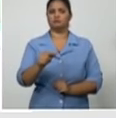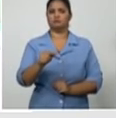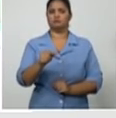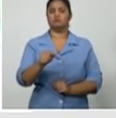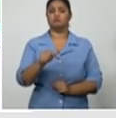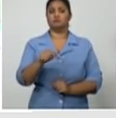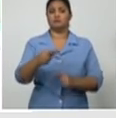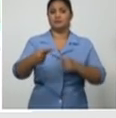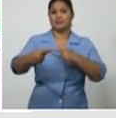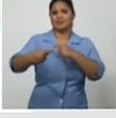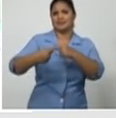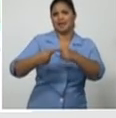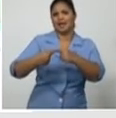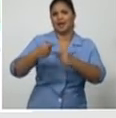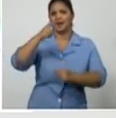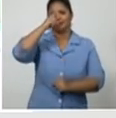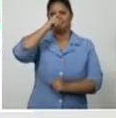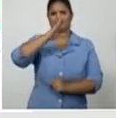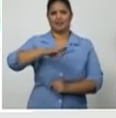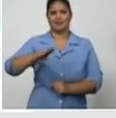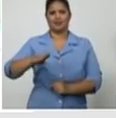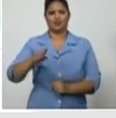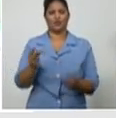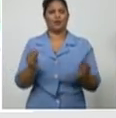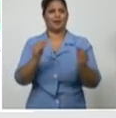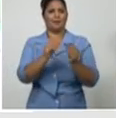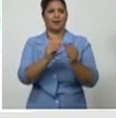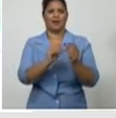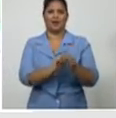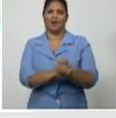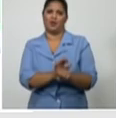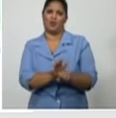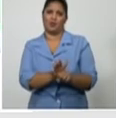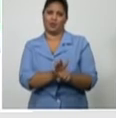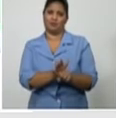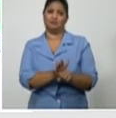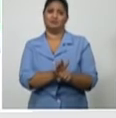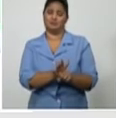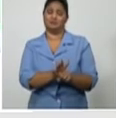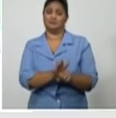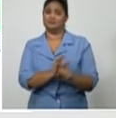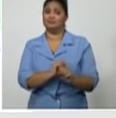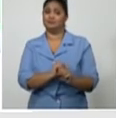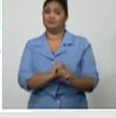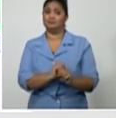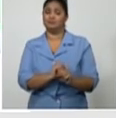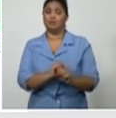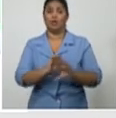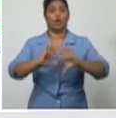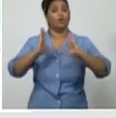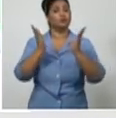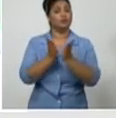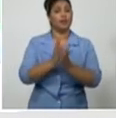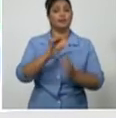necesidad tenemos de exponerlo a tanto? Ya se acumulan 615 menores de 1 año